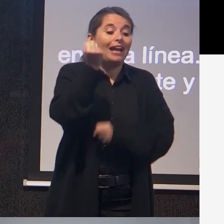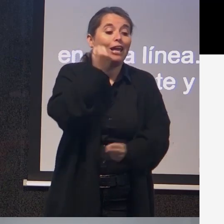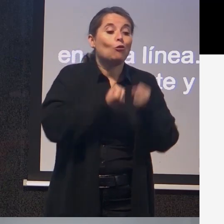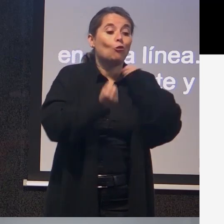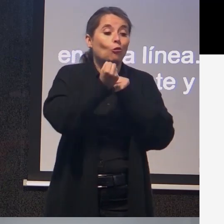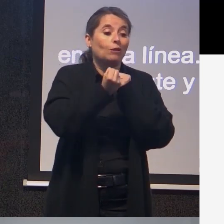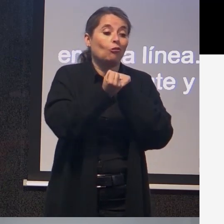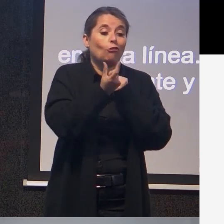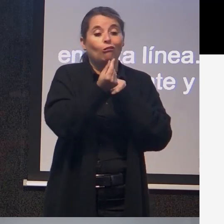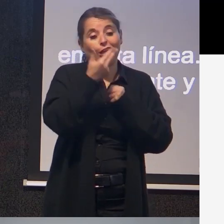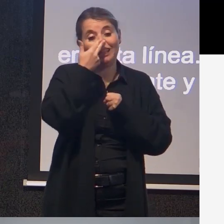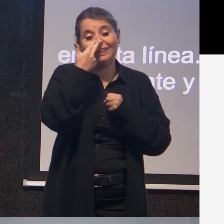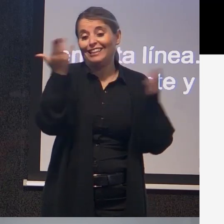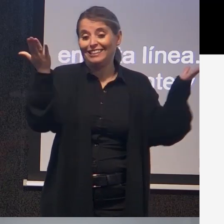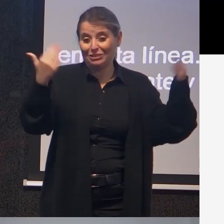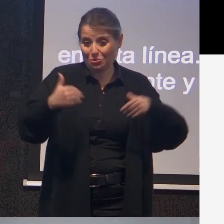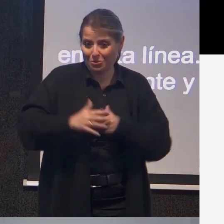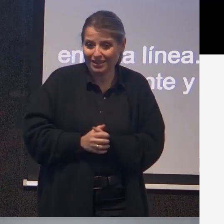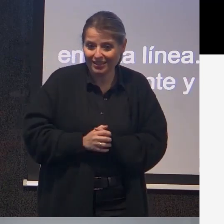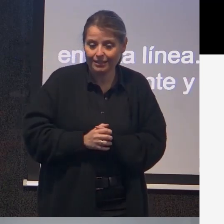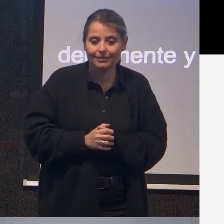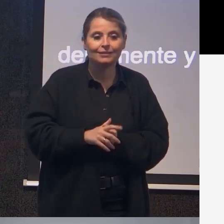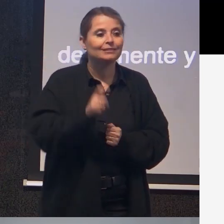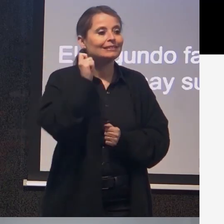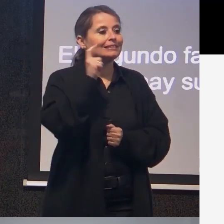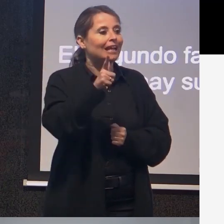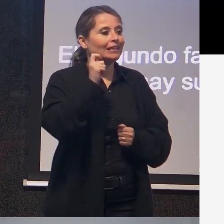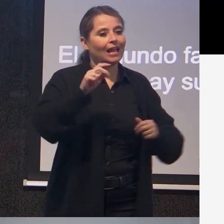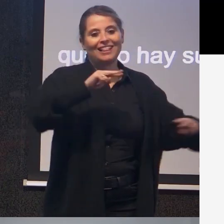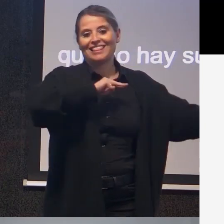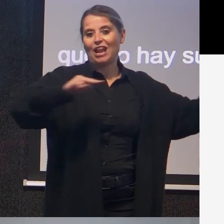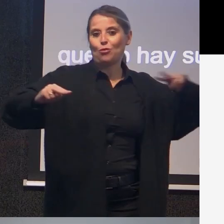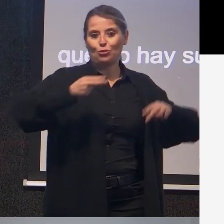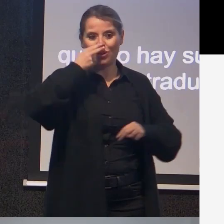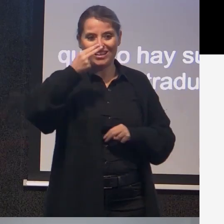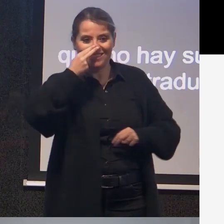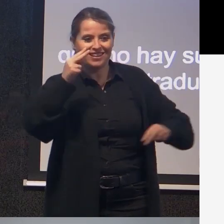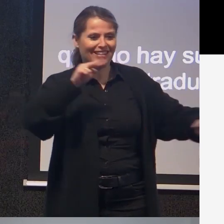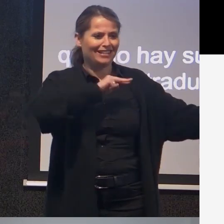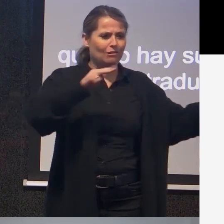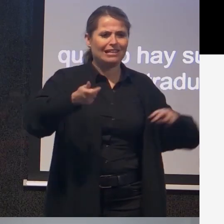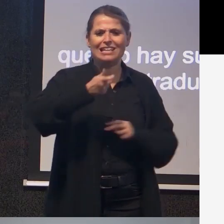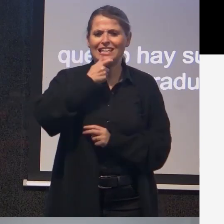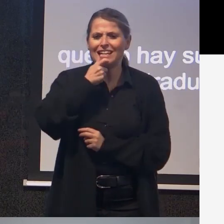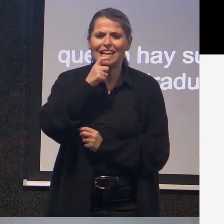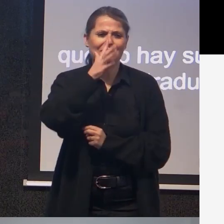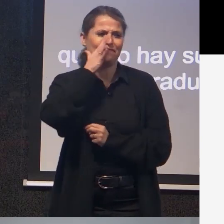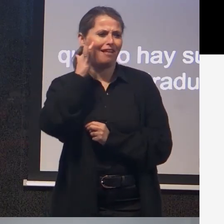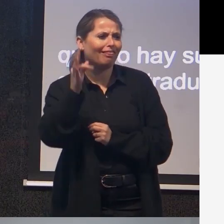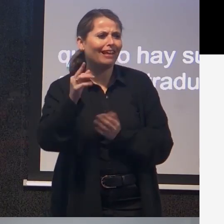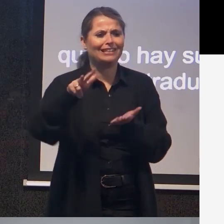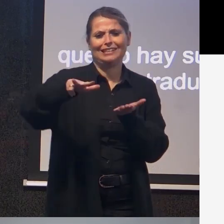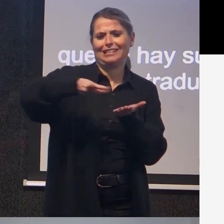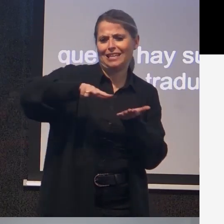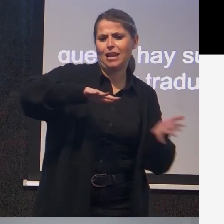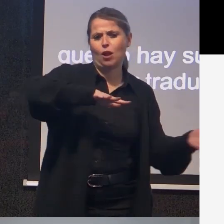económico. Hay mucho interés en generar traductores de inglés a francés, a castellano, porque tienen